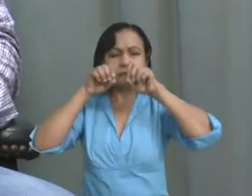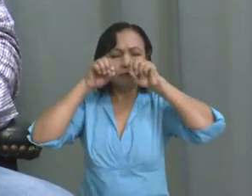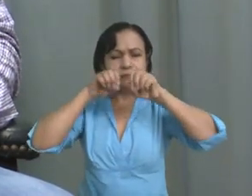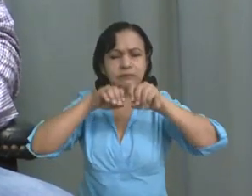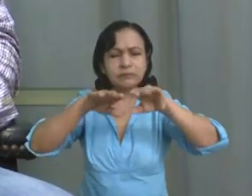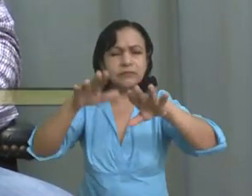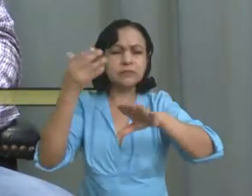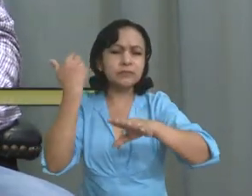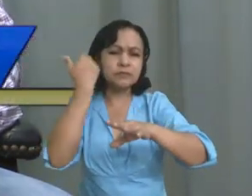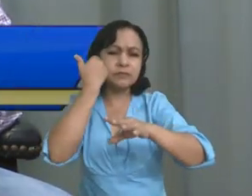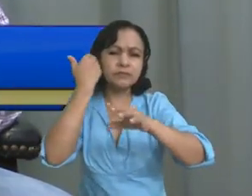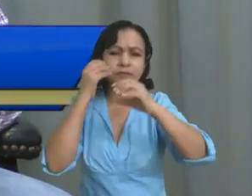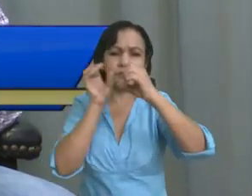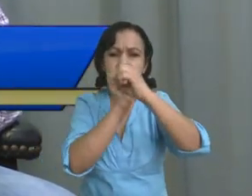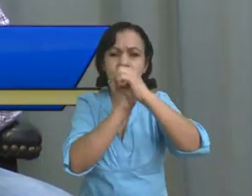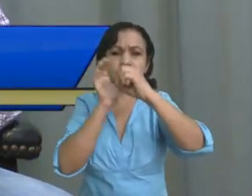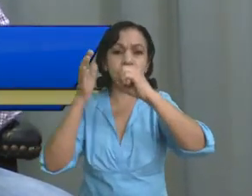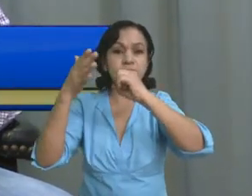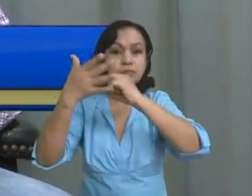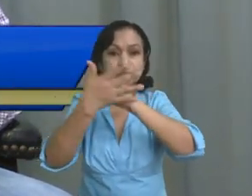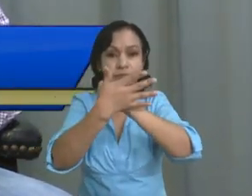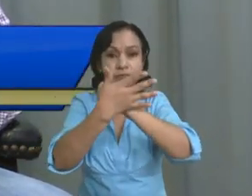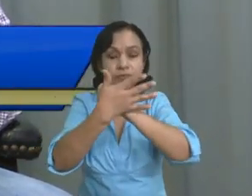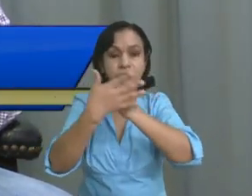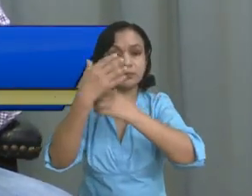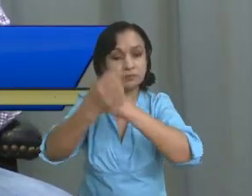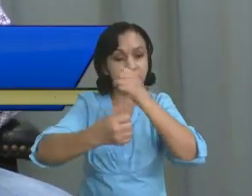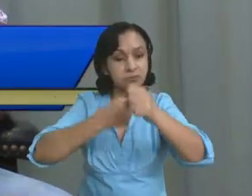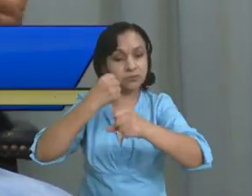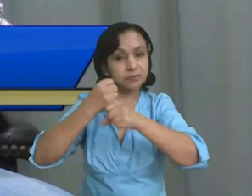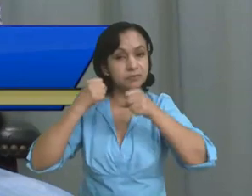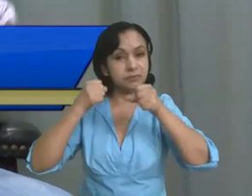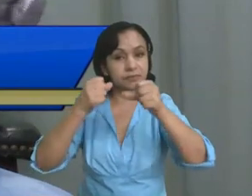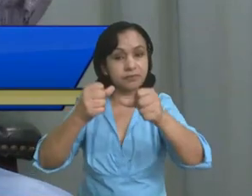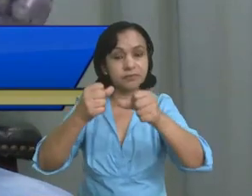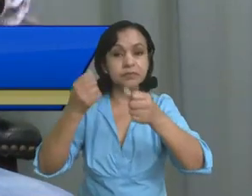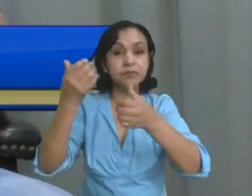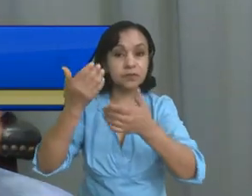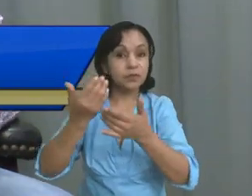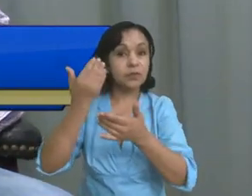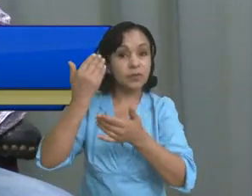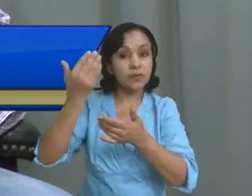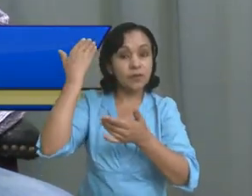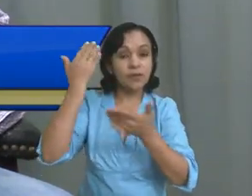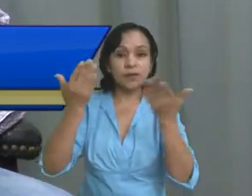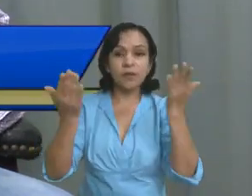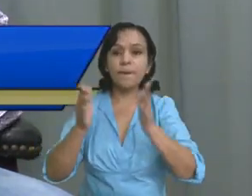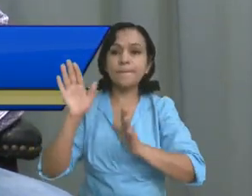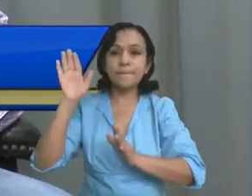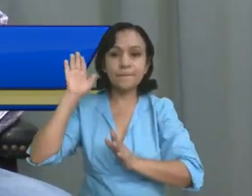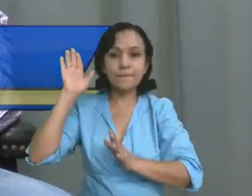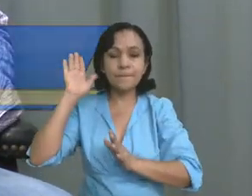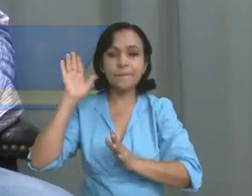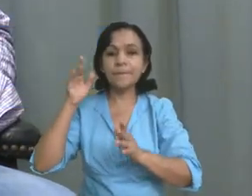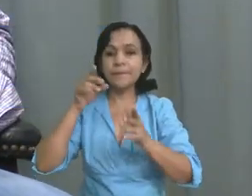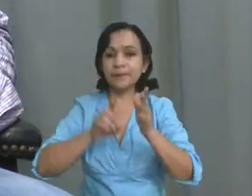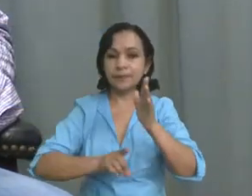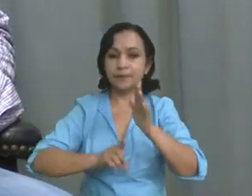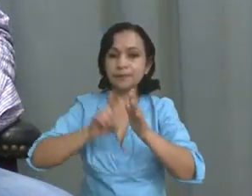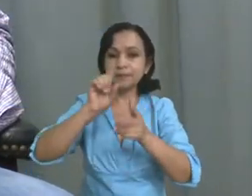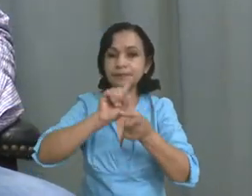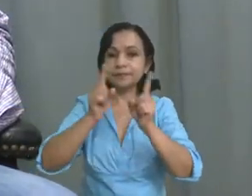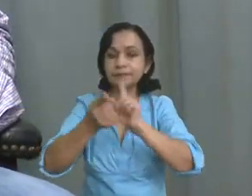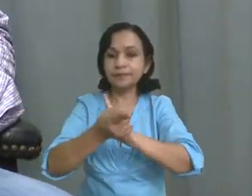una solidaridad que se extiende a largos años y en un proceso histórico, un compromiso revolucionario. Antes de continuar con